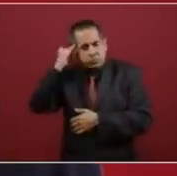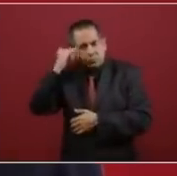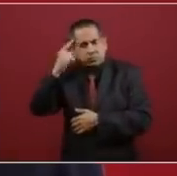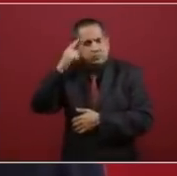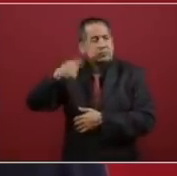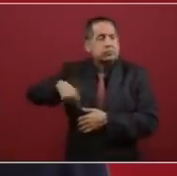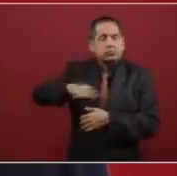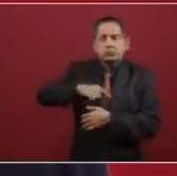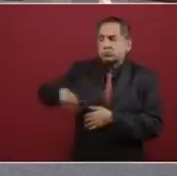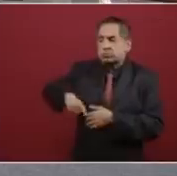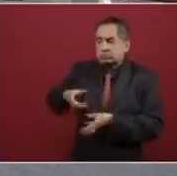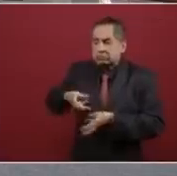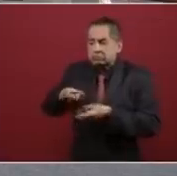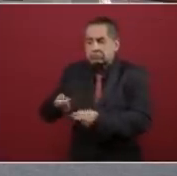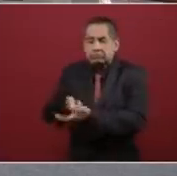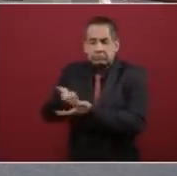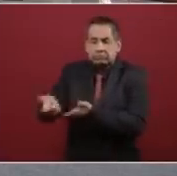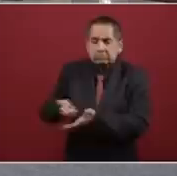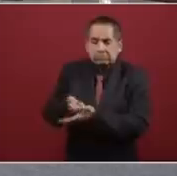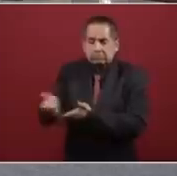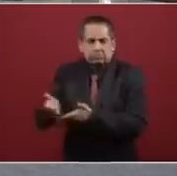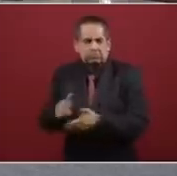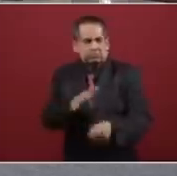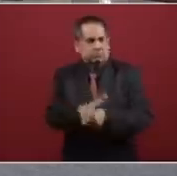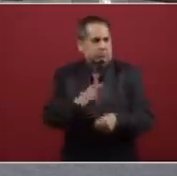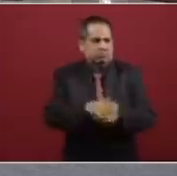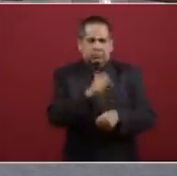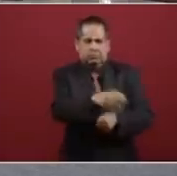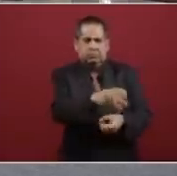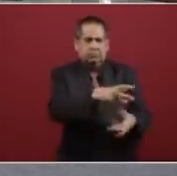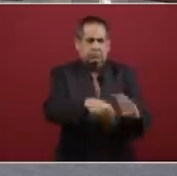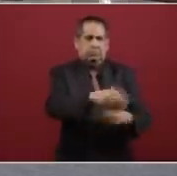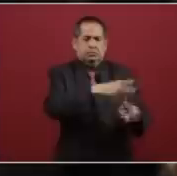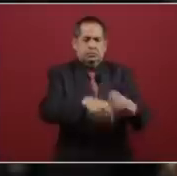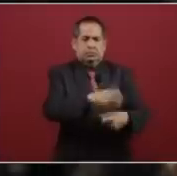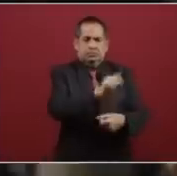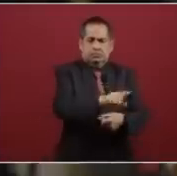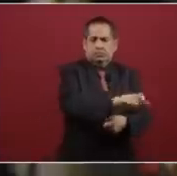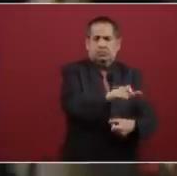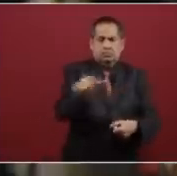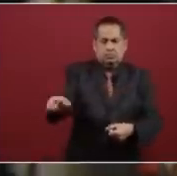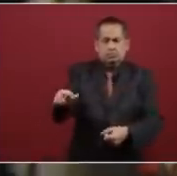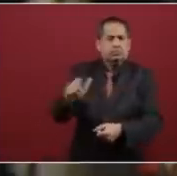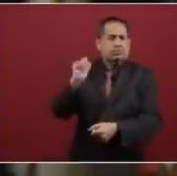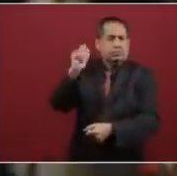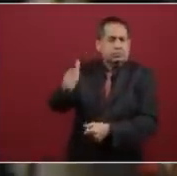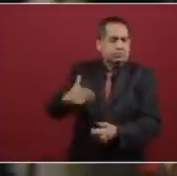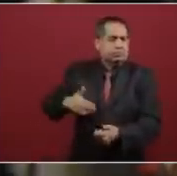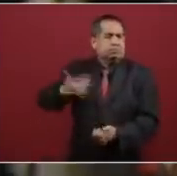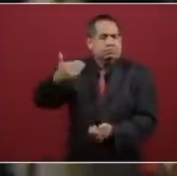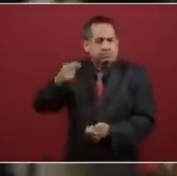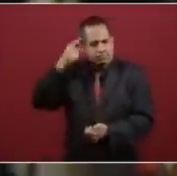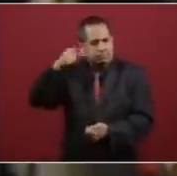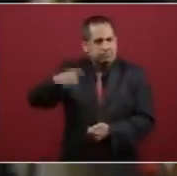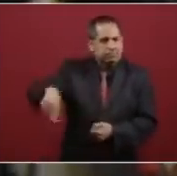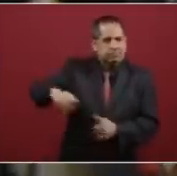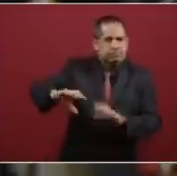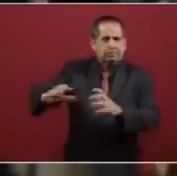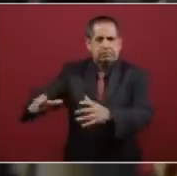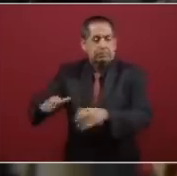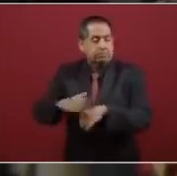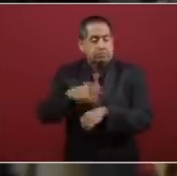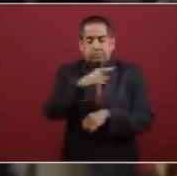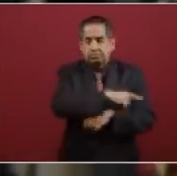que gaste, sino que sean esos mismos recursos de los que se están viendo beneficiados estas personas